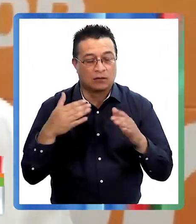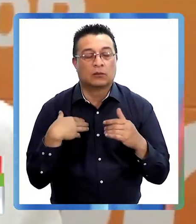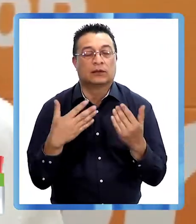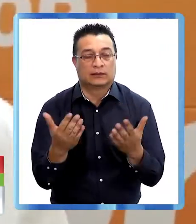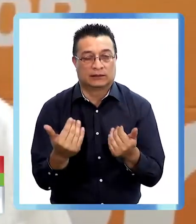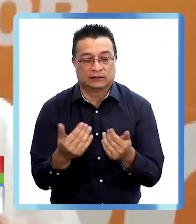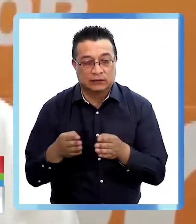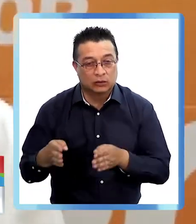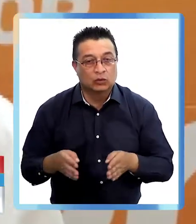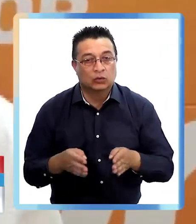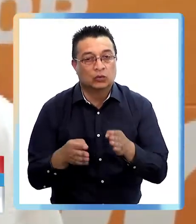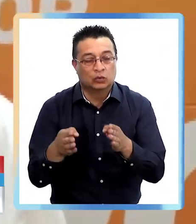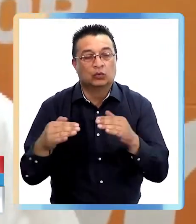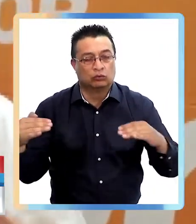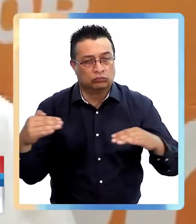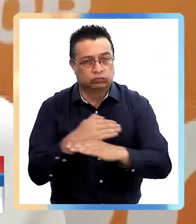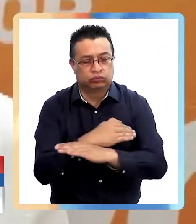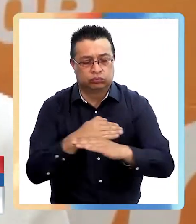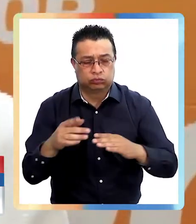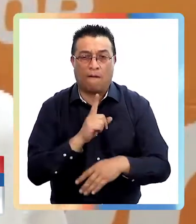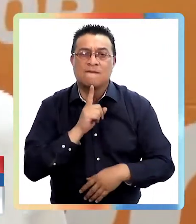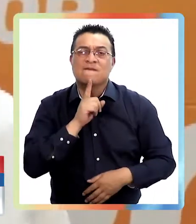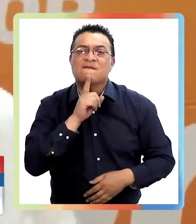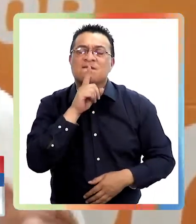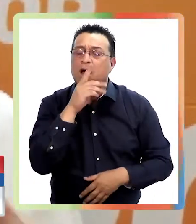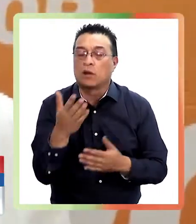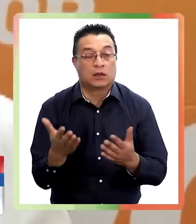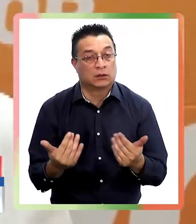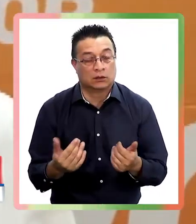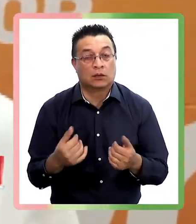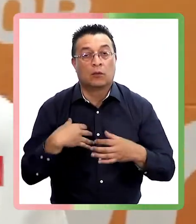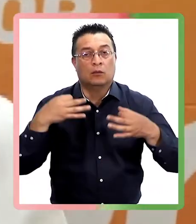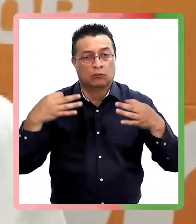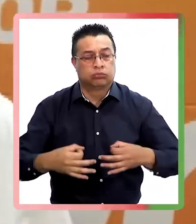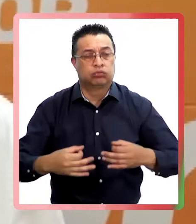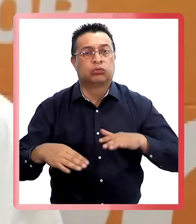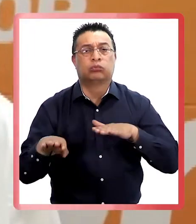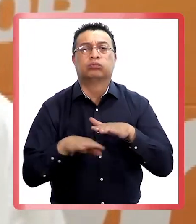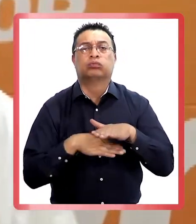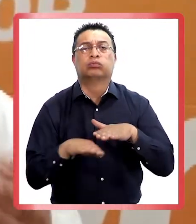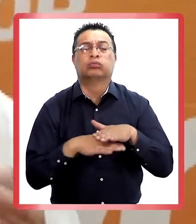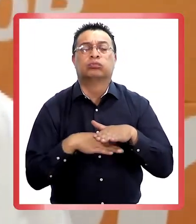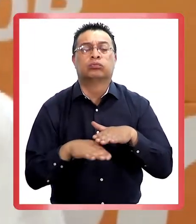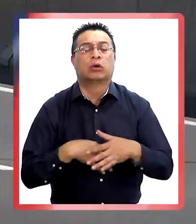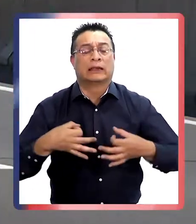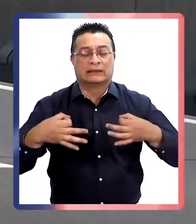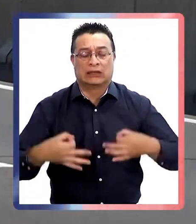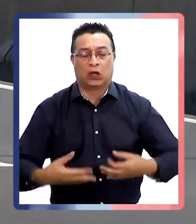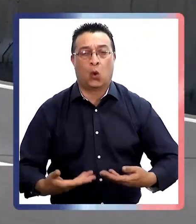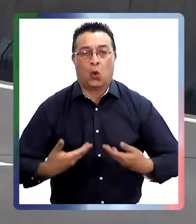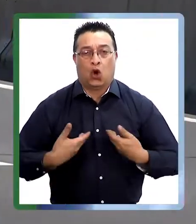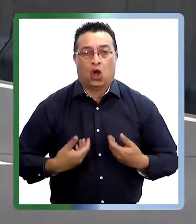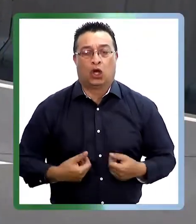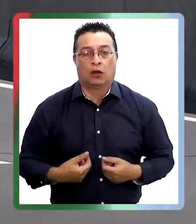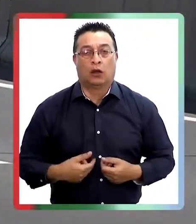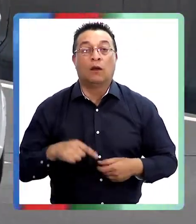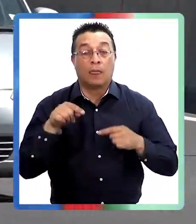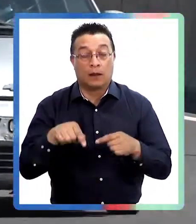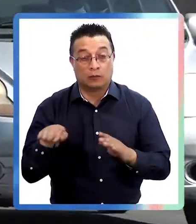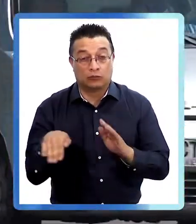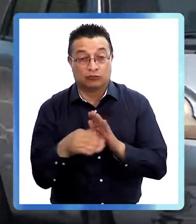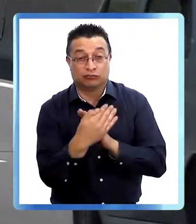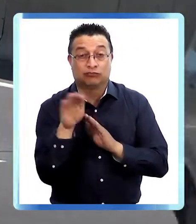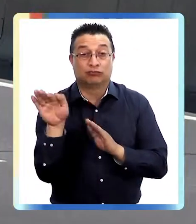tener rutas y carreteras de alto estándar que asegure que la conducción puede ser segura. En la cuesta